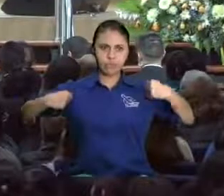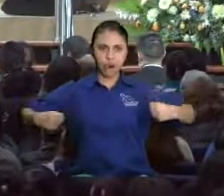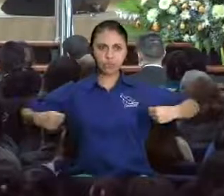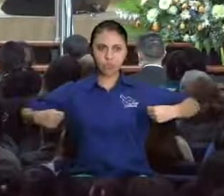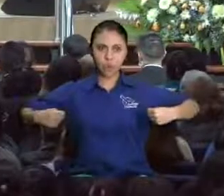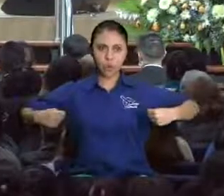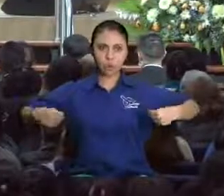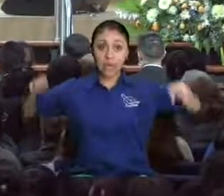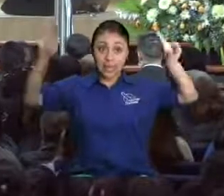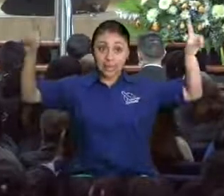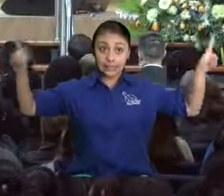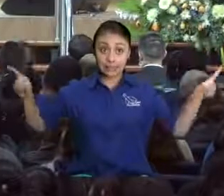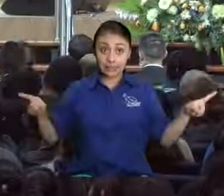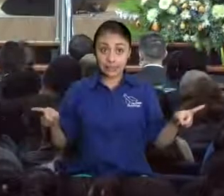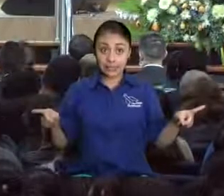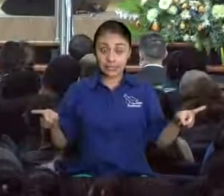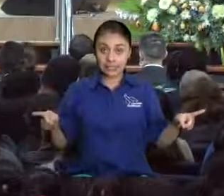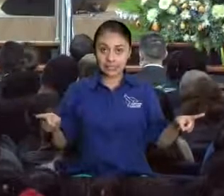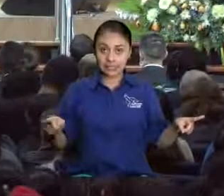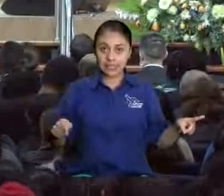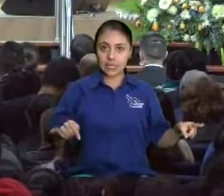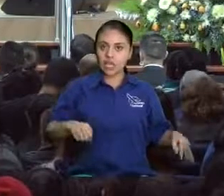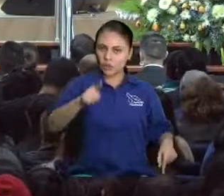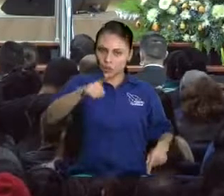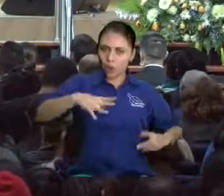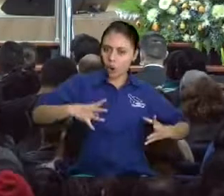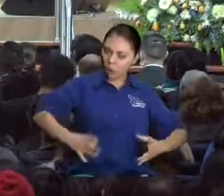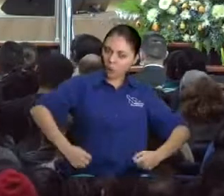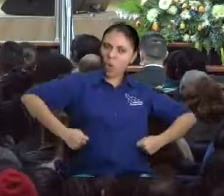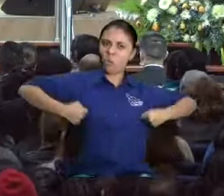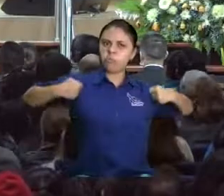Entonces, entre paréntesis, has engordado, estás